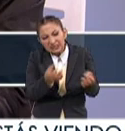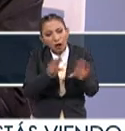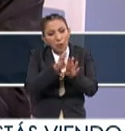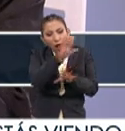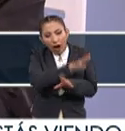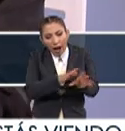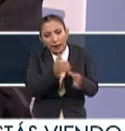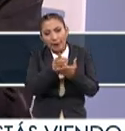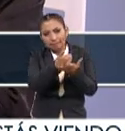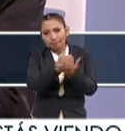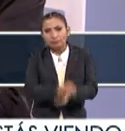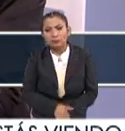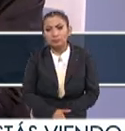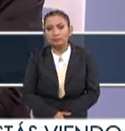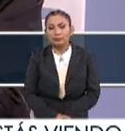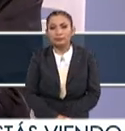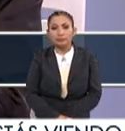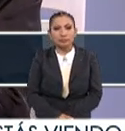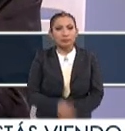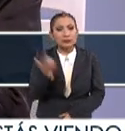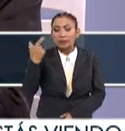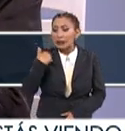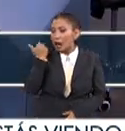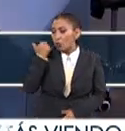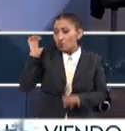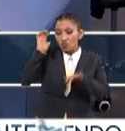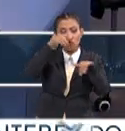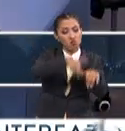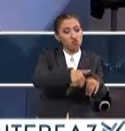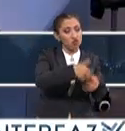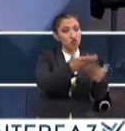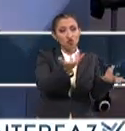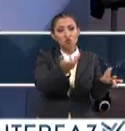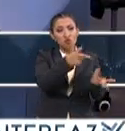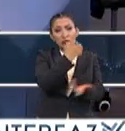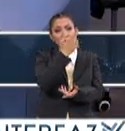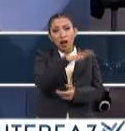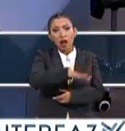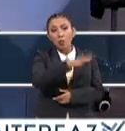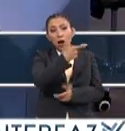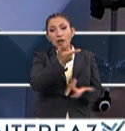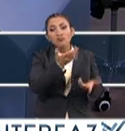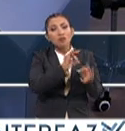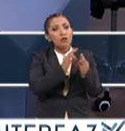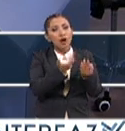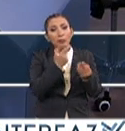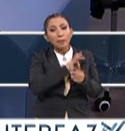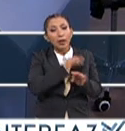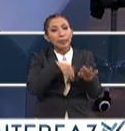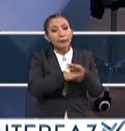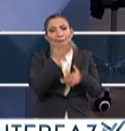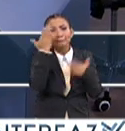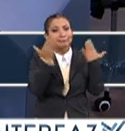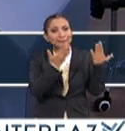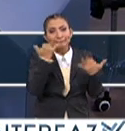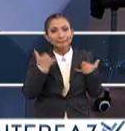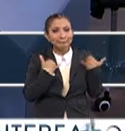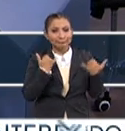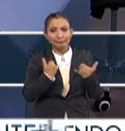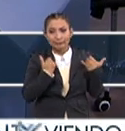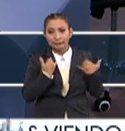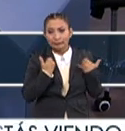áreas sustantivas. Y el acceso de alumnos a estas escuelas, ¿cuál es la forma de que puedan entrar